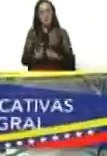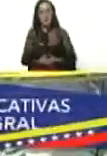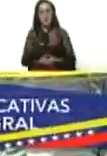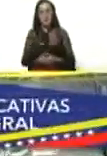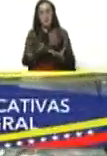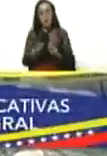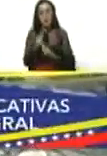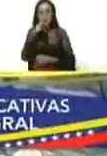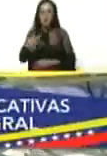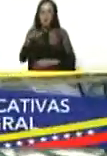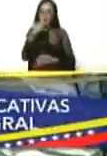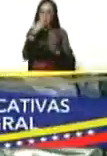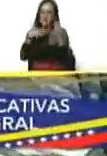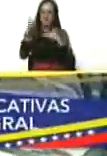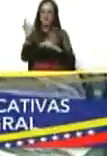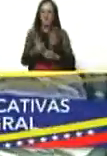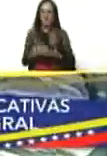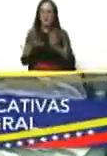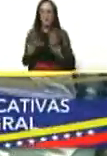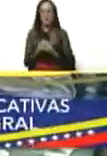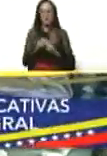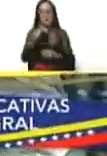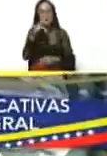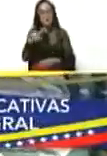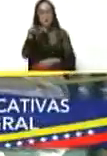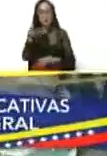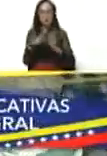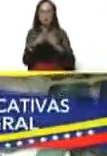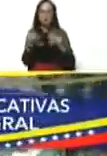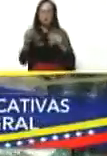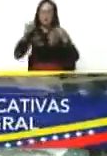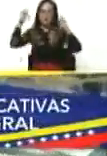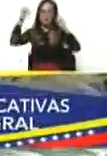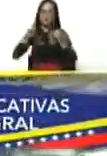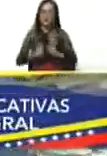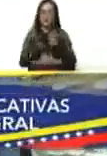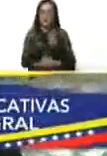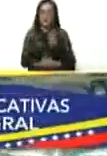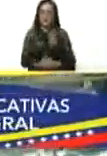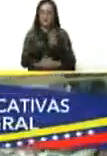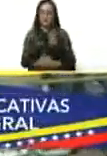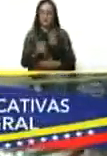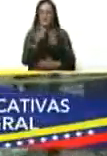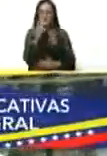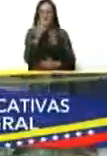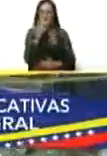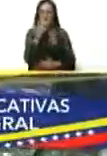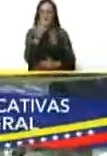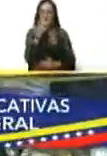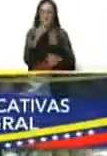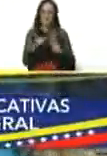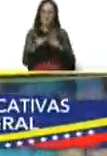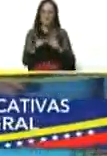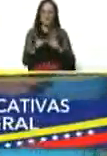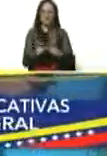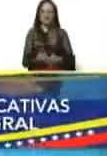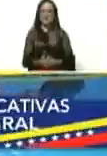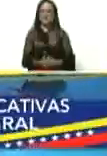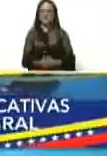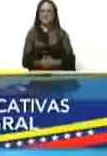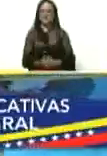al pueblo siempre, con el pueblo todo, venceremos. Bueno, seguimos por aquí, vamos,